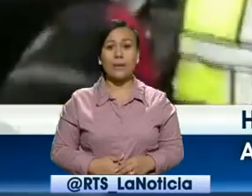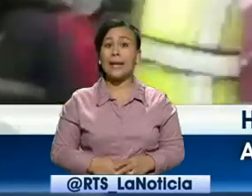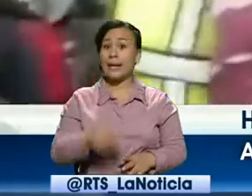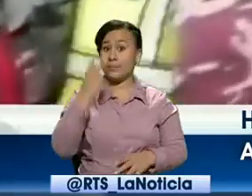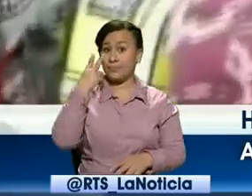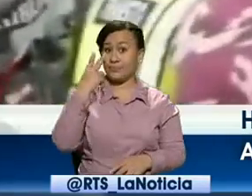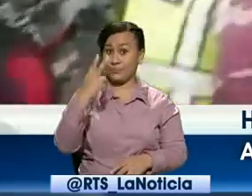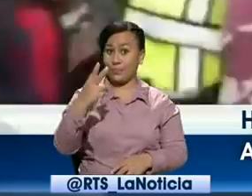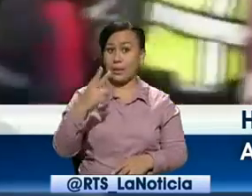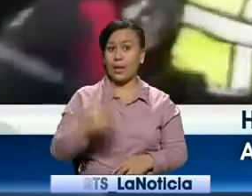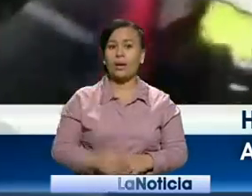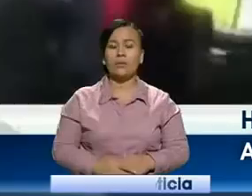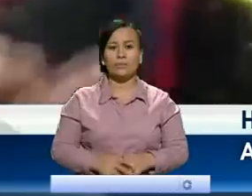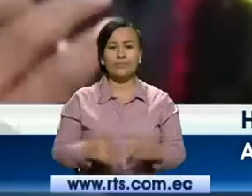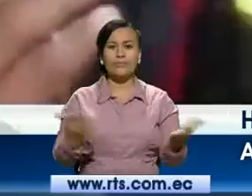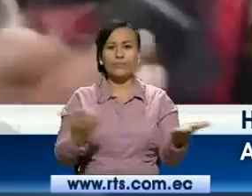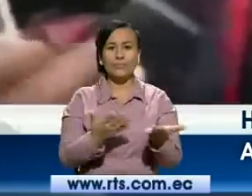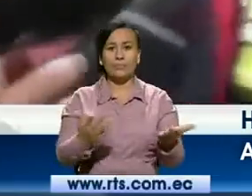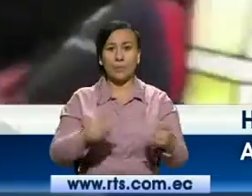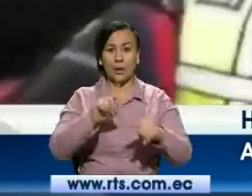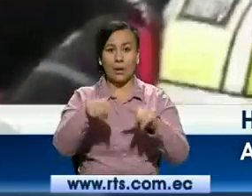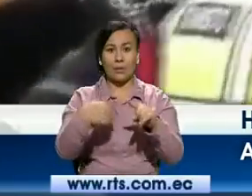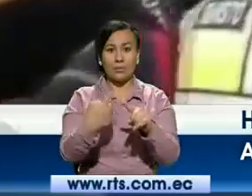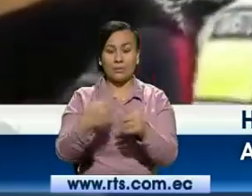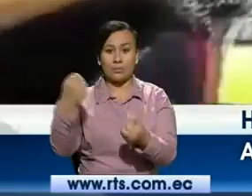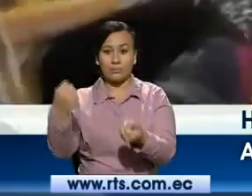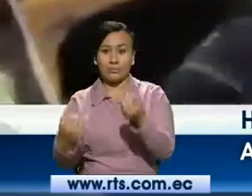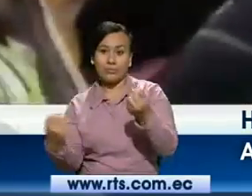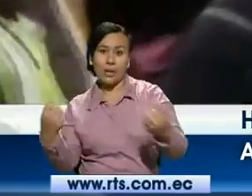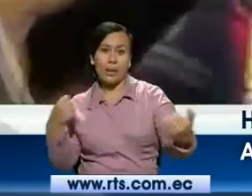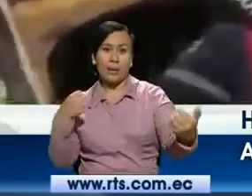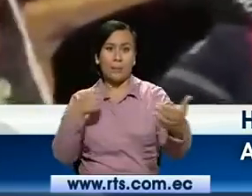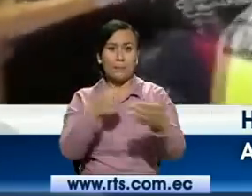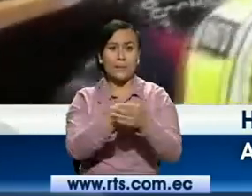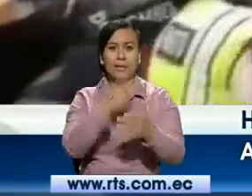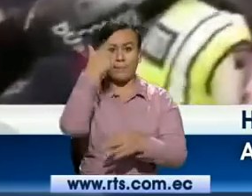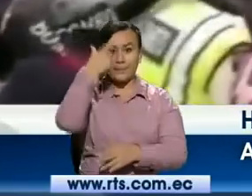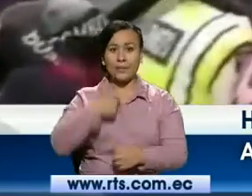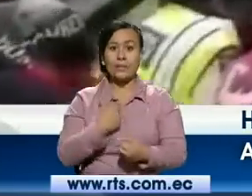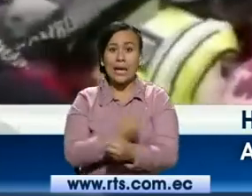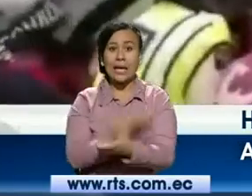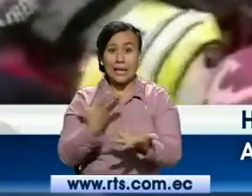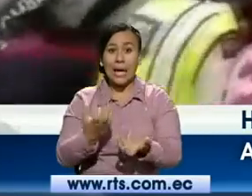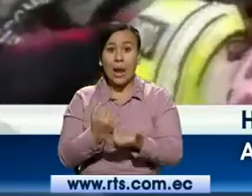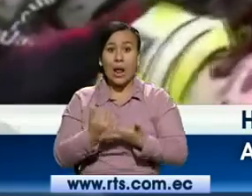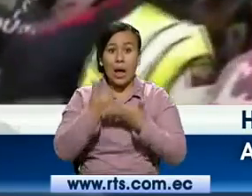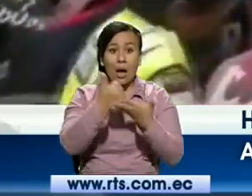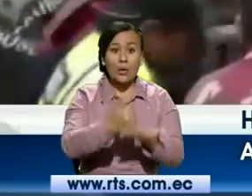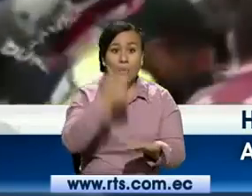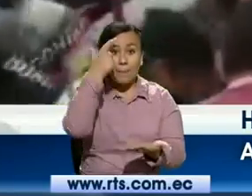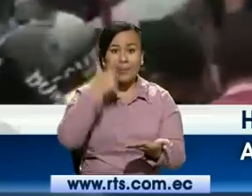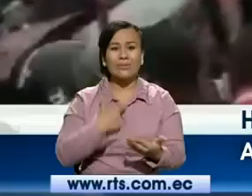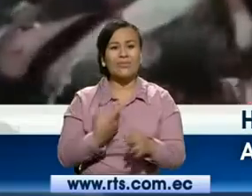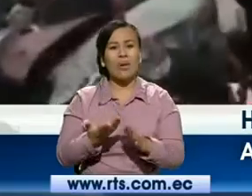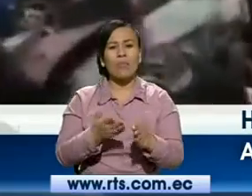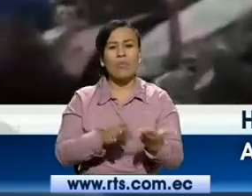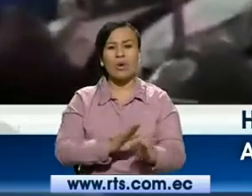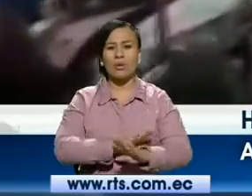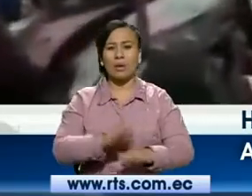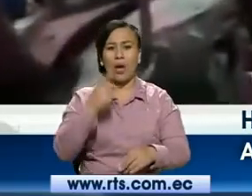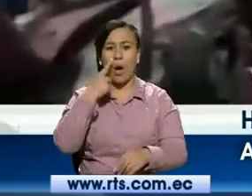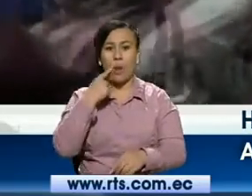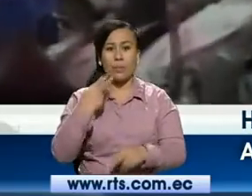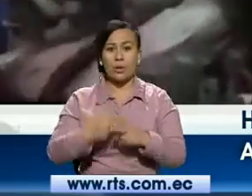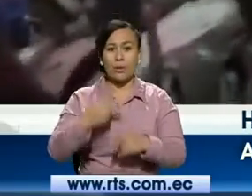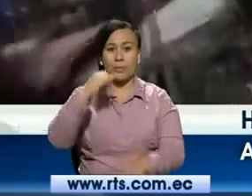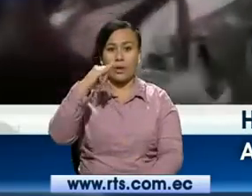Estas son imágenes captadas en el instante en el cual rescatistas intentaban retirar el cuerpo ya sin vida de José Macas, de